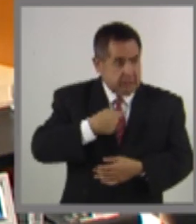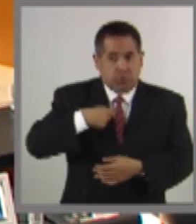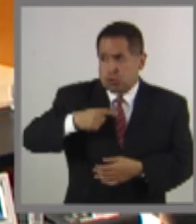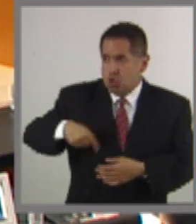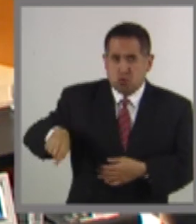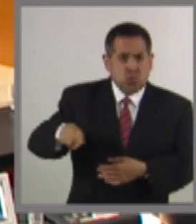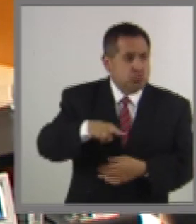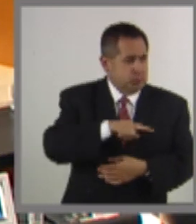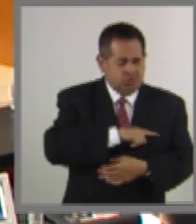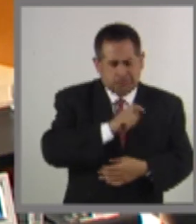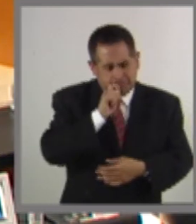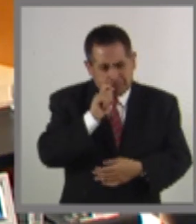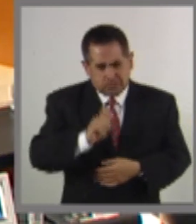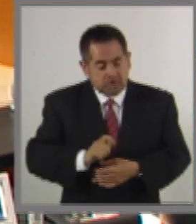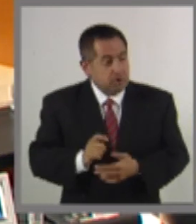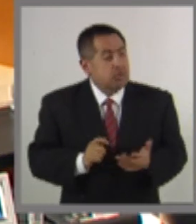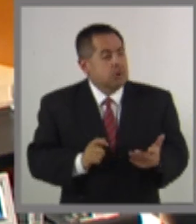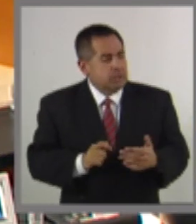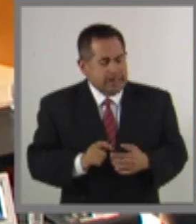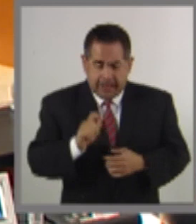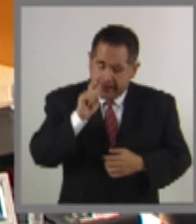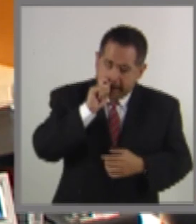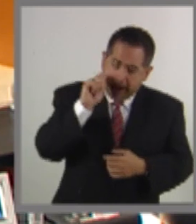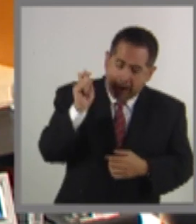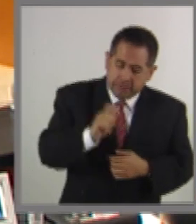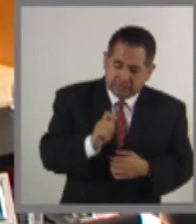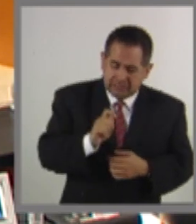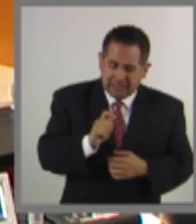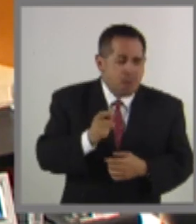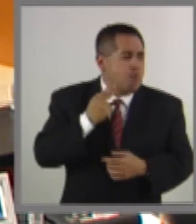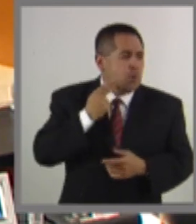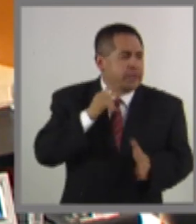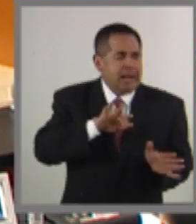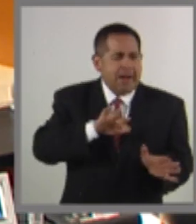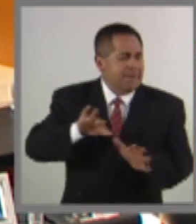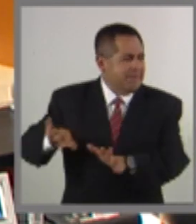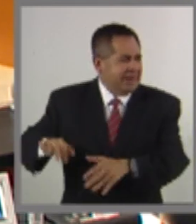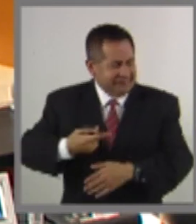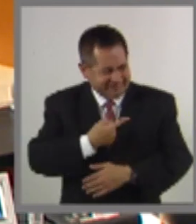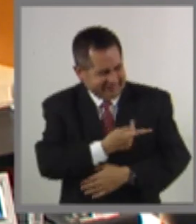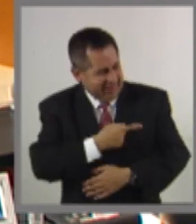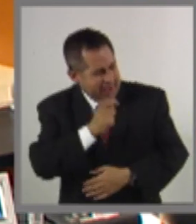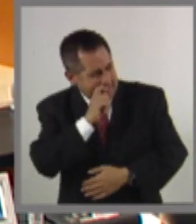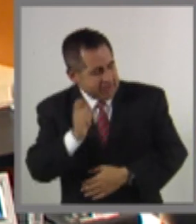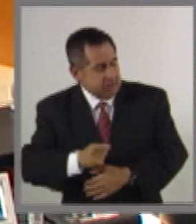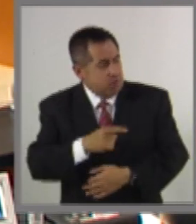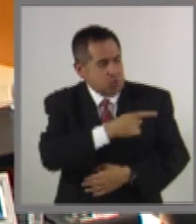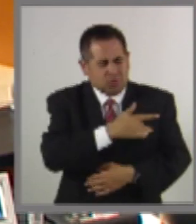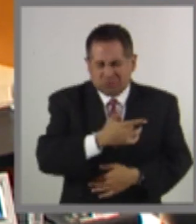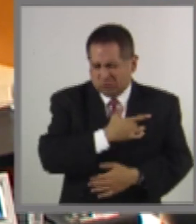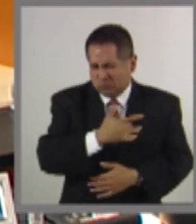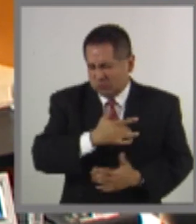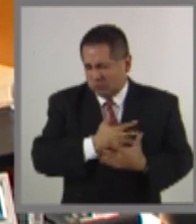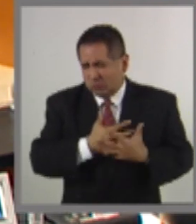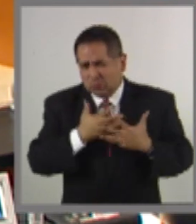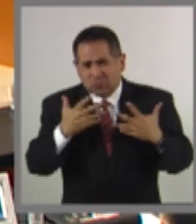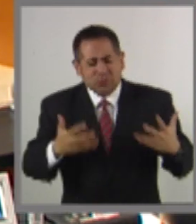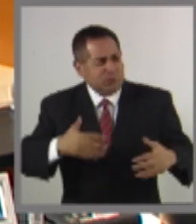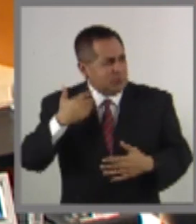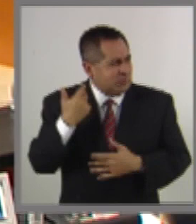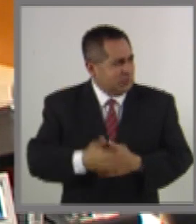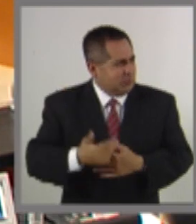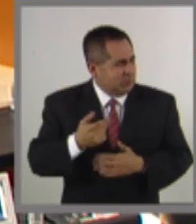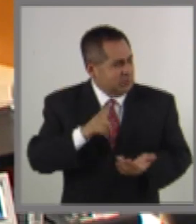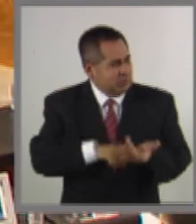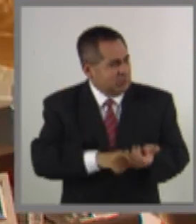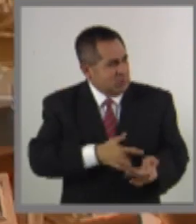compañeros, porque la amistad trascendió a la política, sobre todo por tu gran calidad humana, por lo que llevas